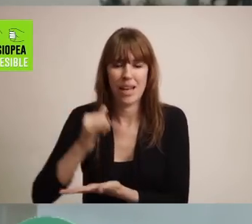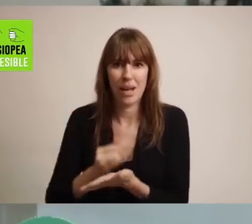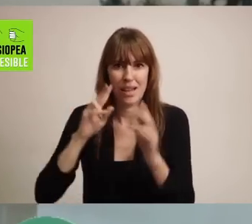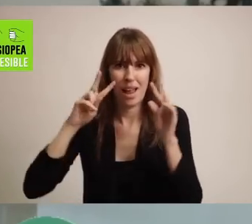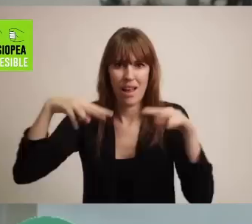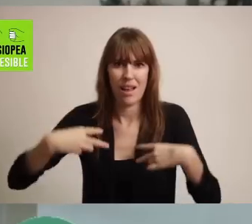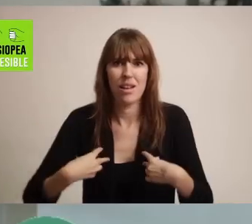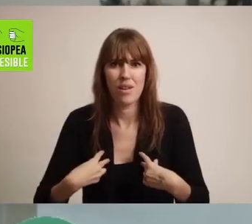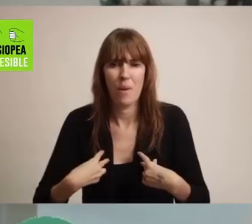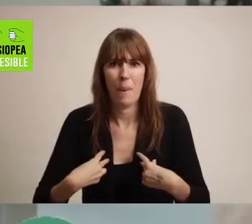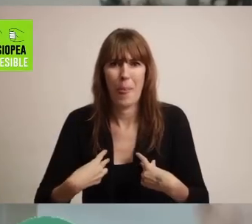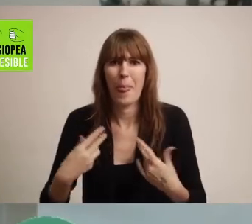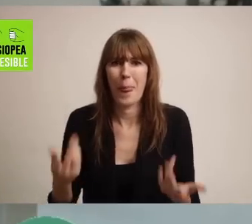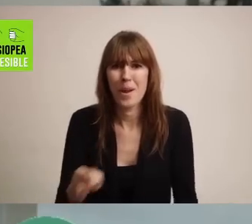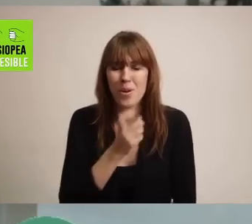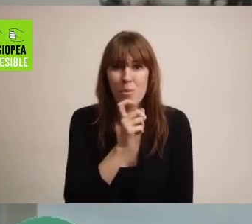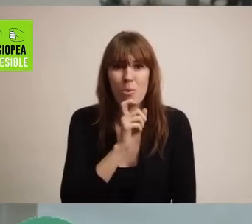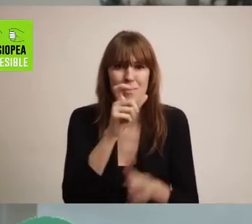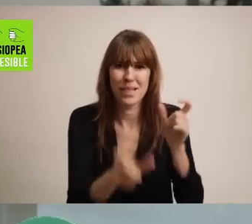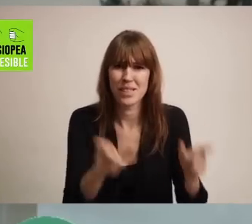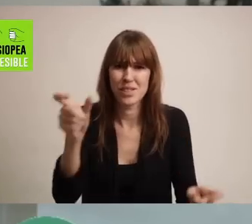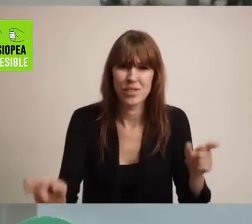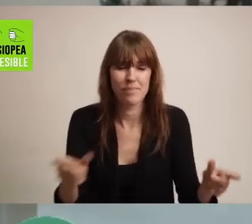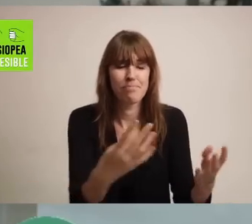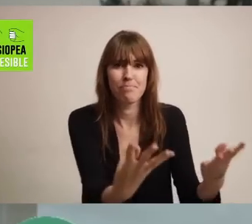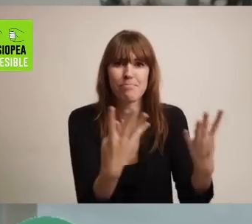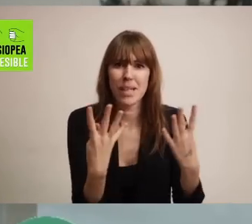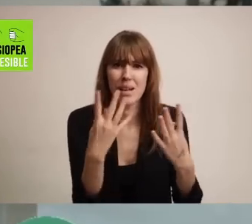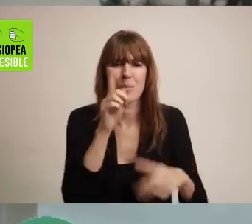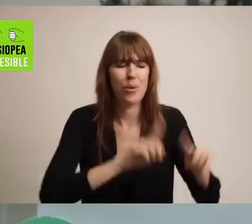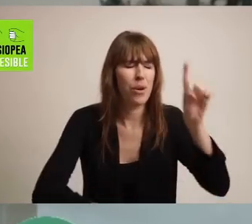viniendo personas con toda una serie de problemáticas